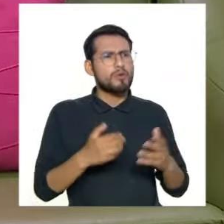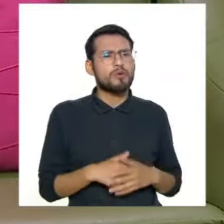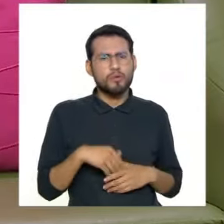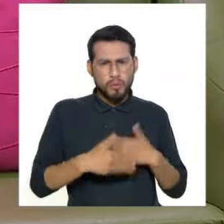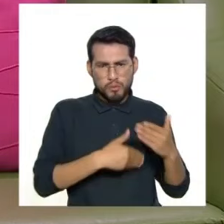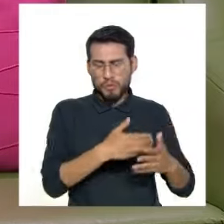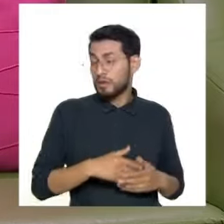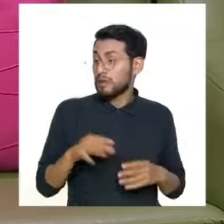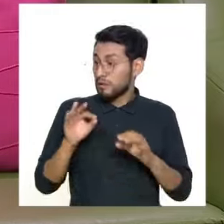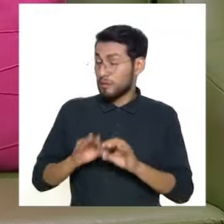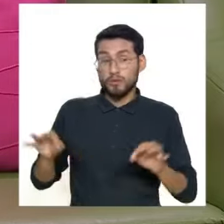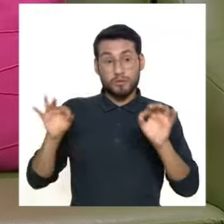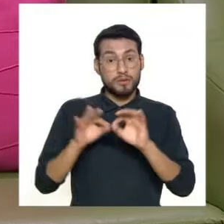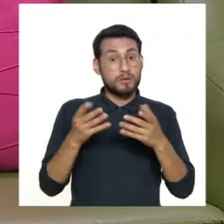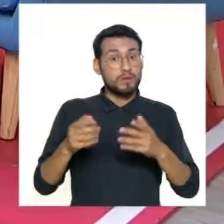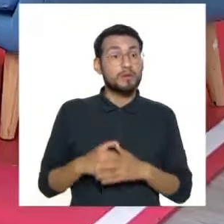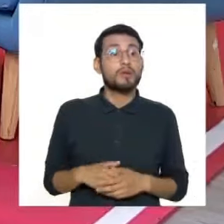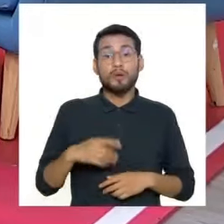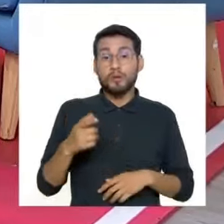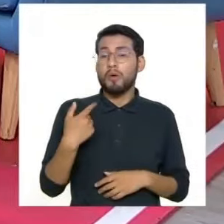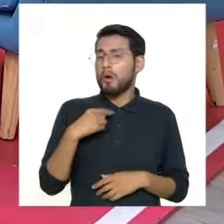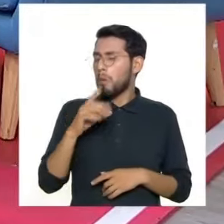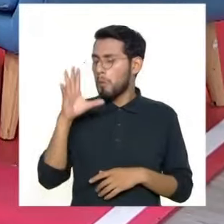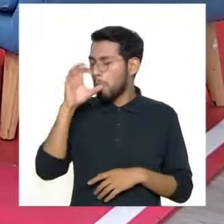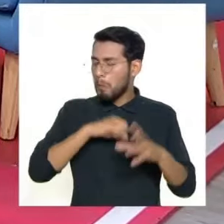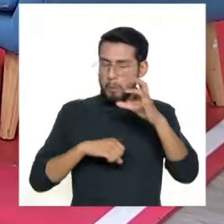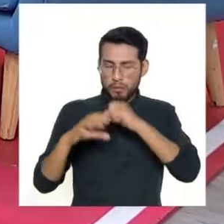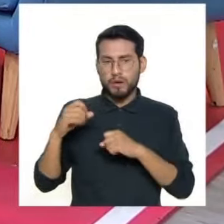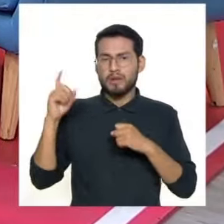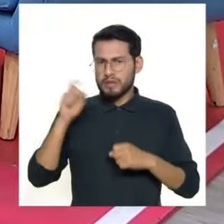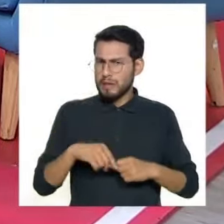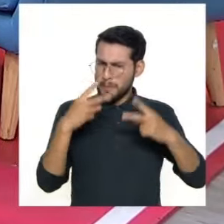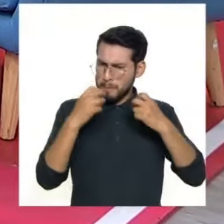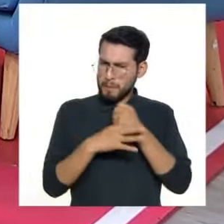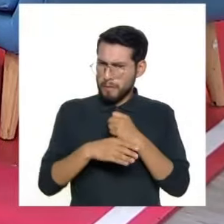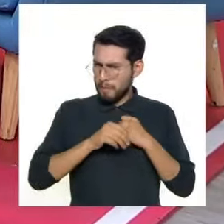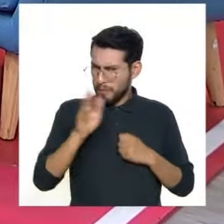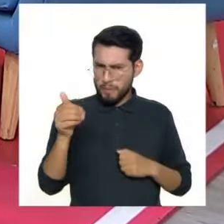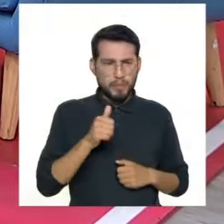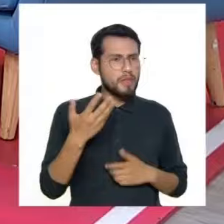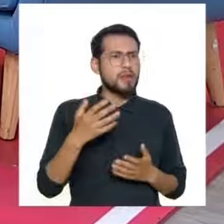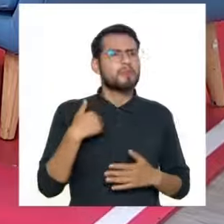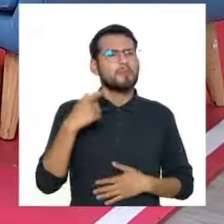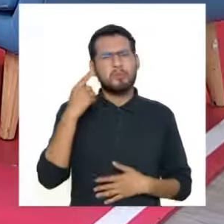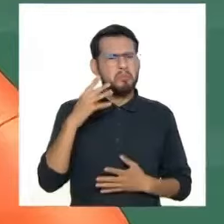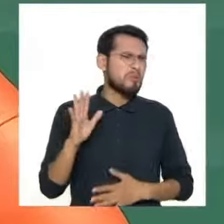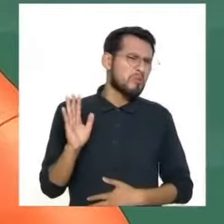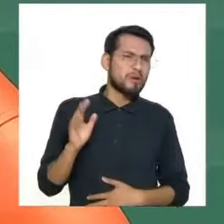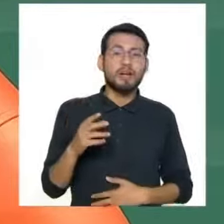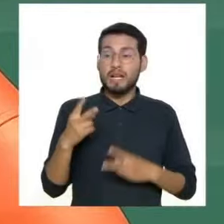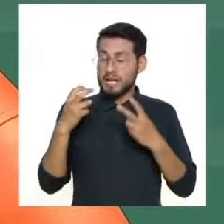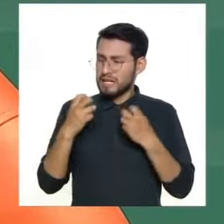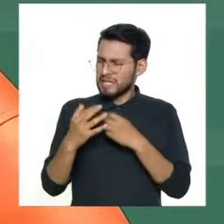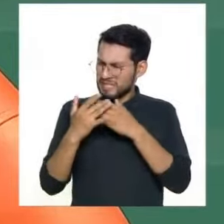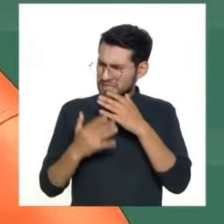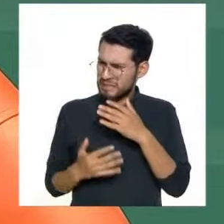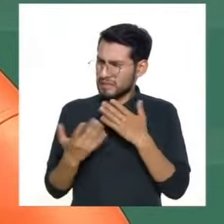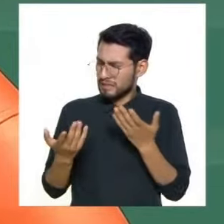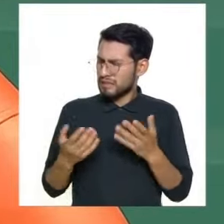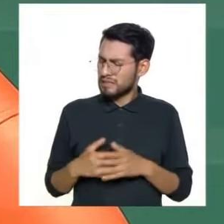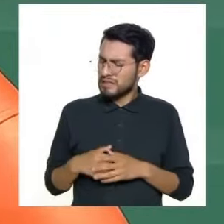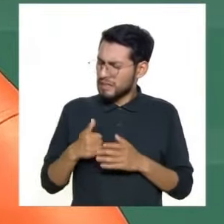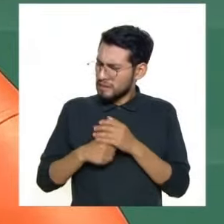evolución porque acá lo importante es los que aparecen silenciosos y tienen que ir al chequeo médico a veces no se atreve la gente a una colonoscopía pero el examen de sangre oculta